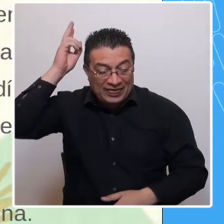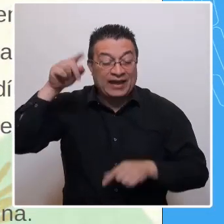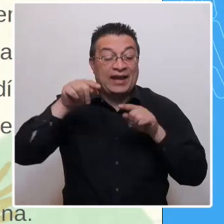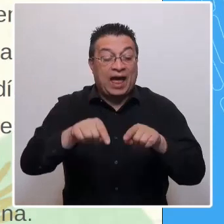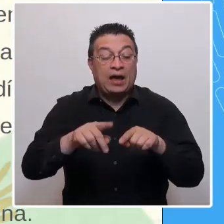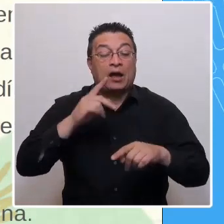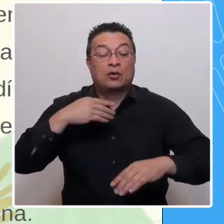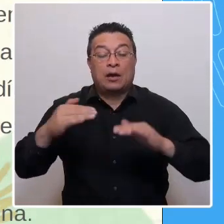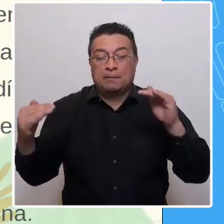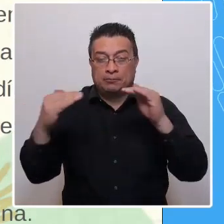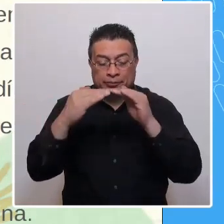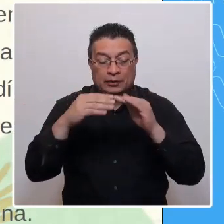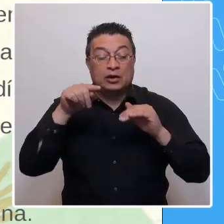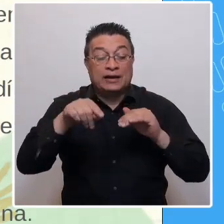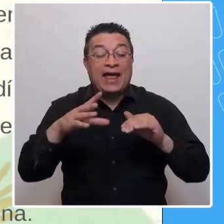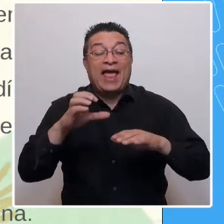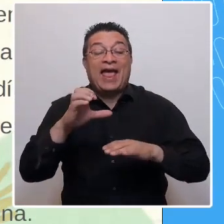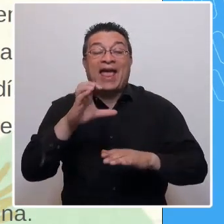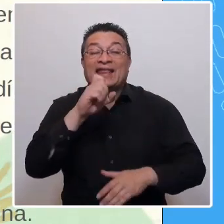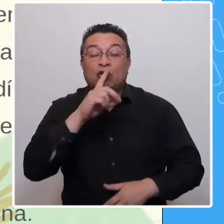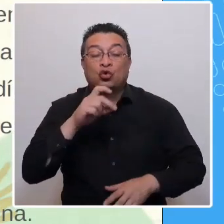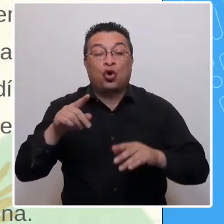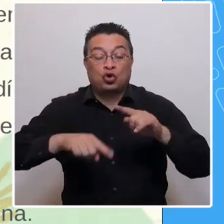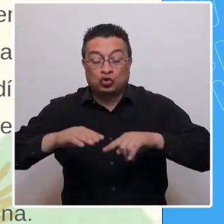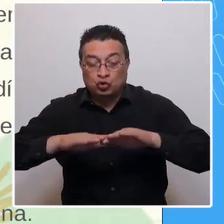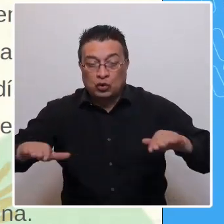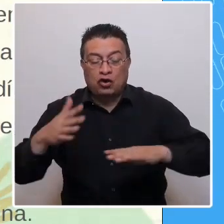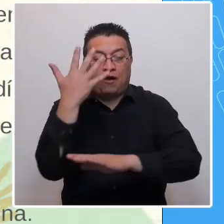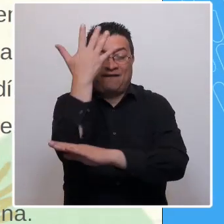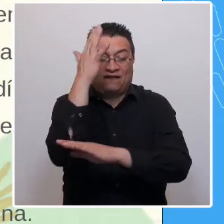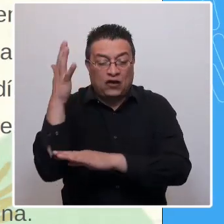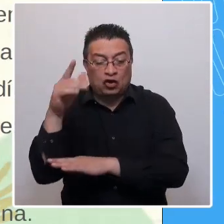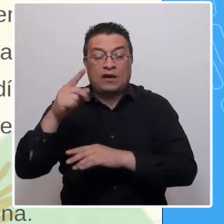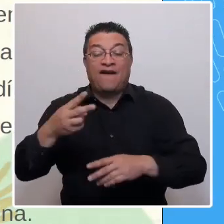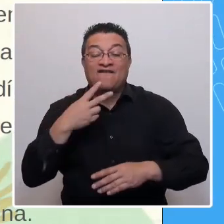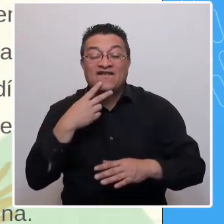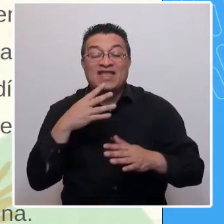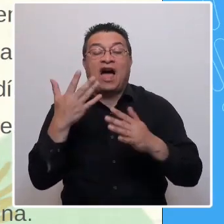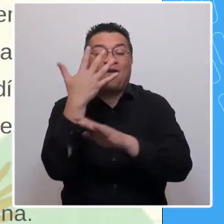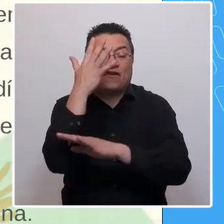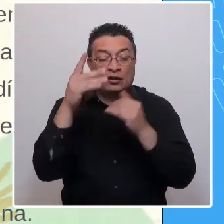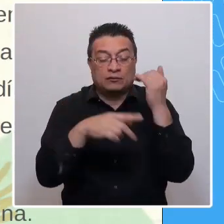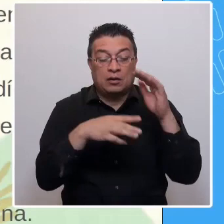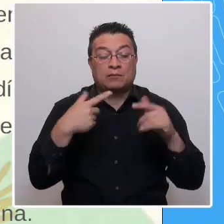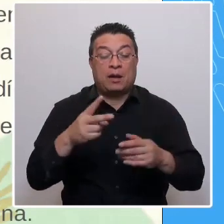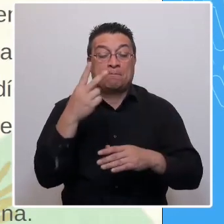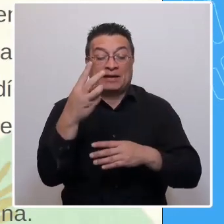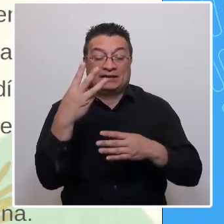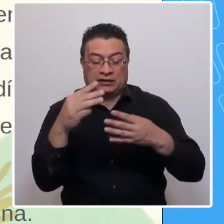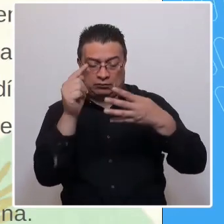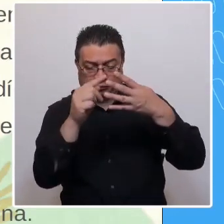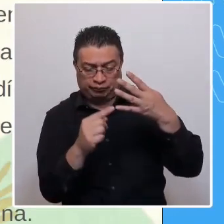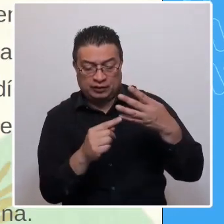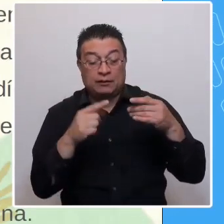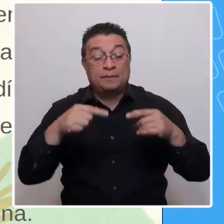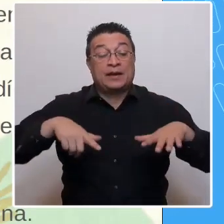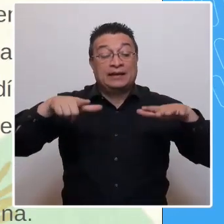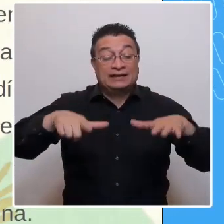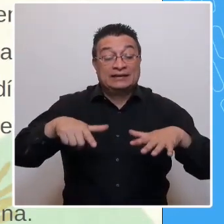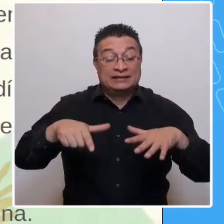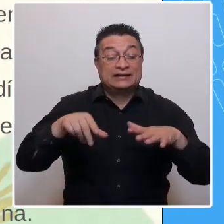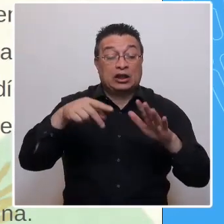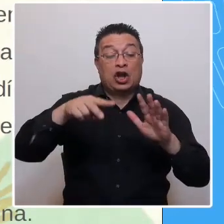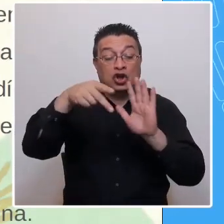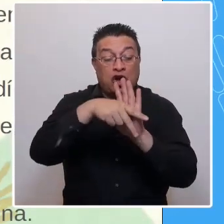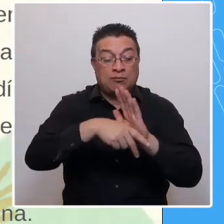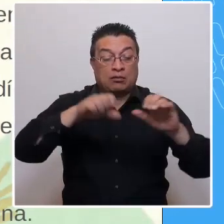del patrimonio biocultural, Estatuto del Suelo, Estatuto del Bosque, Quebrada y Política Forestal, aprobamos 23 normas. 17 normas fueron las que